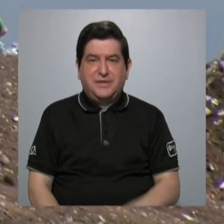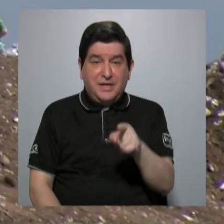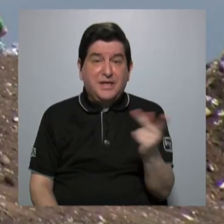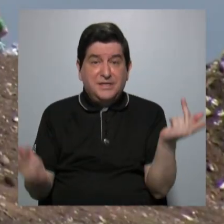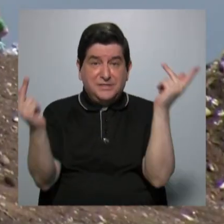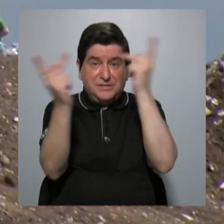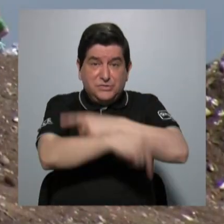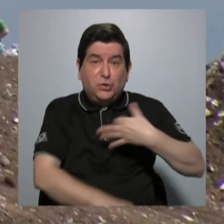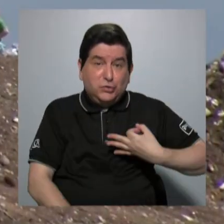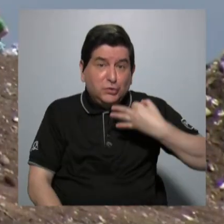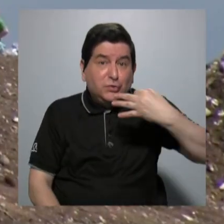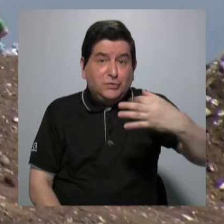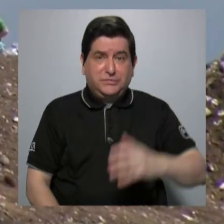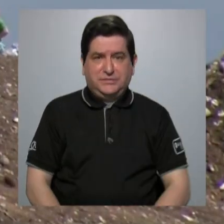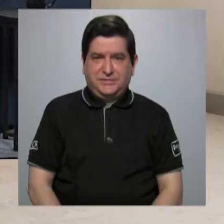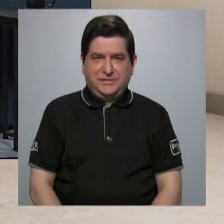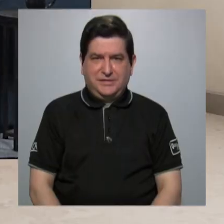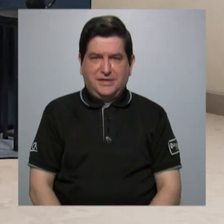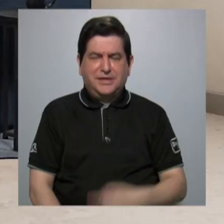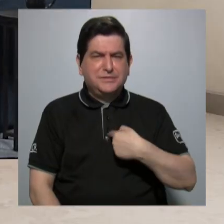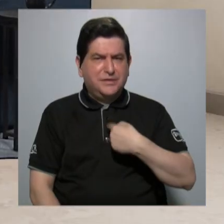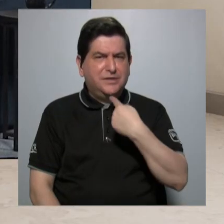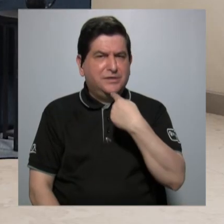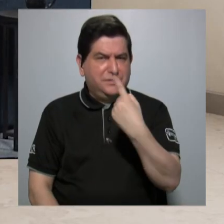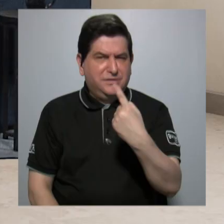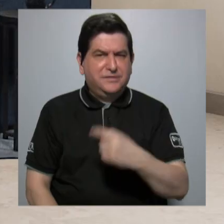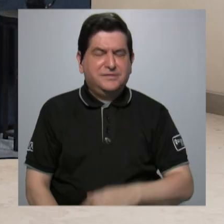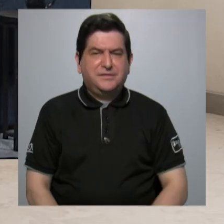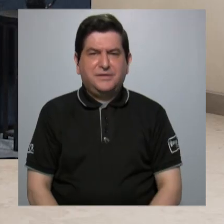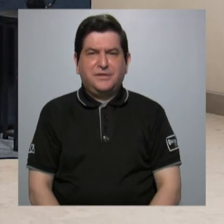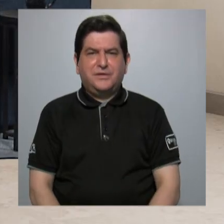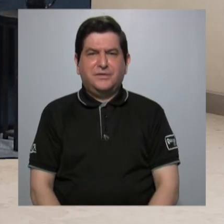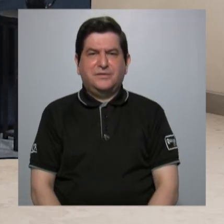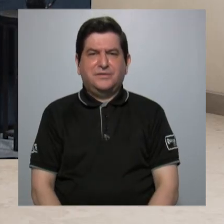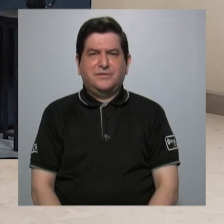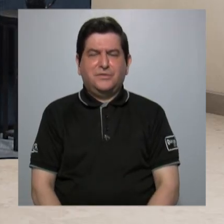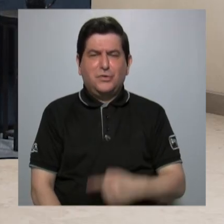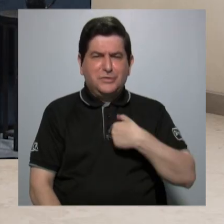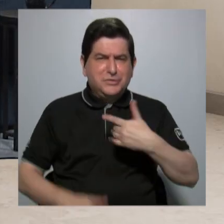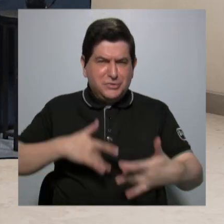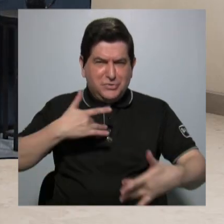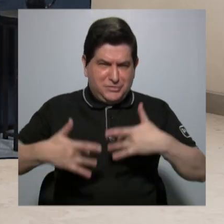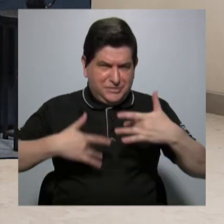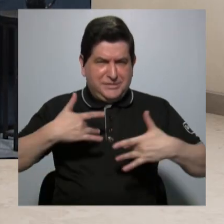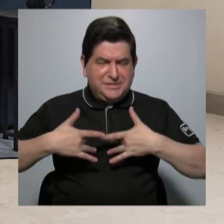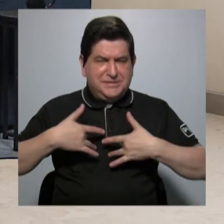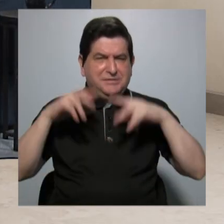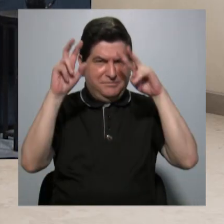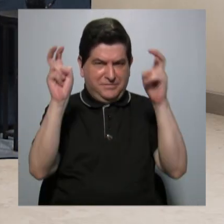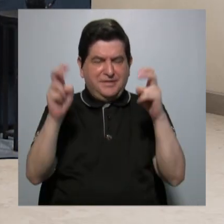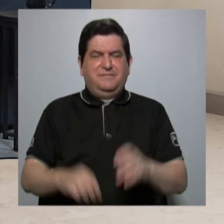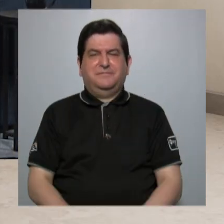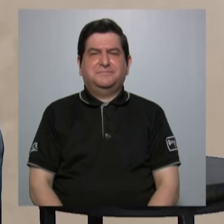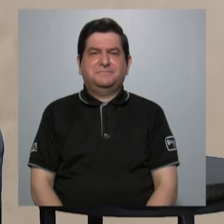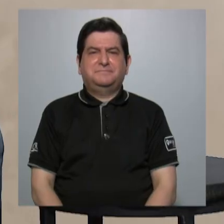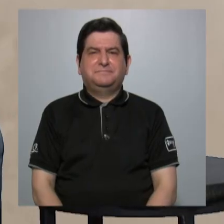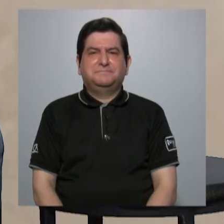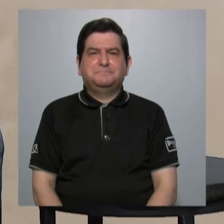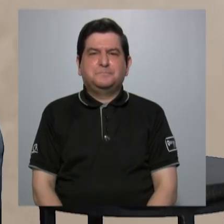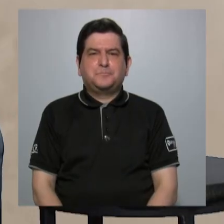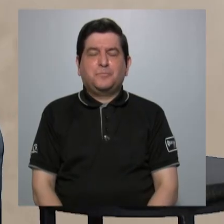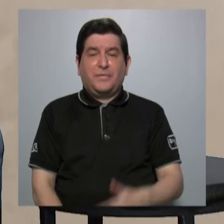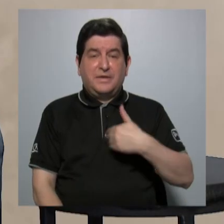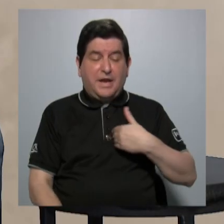esto empeora cada día. Cada día. Y le quiero mencionar, yo soy muy sensible a este tema.